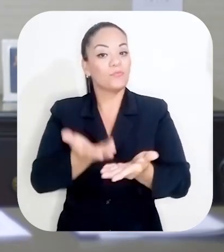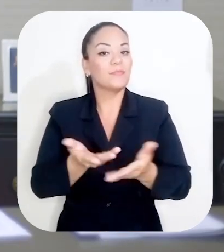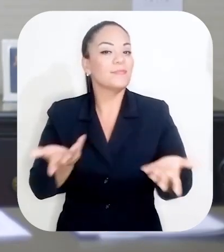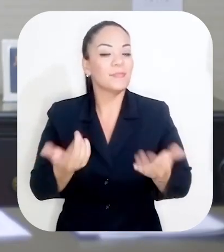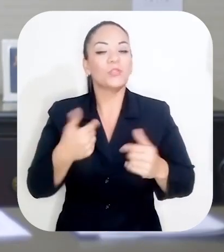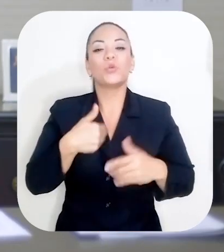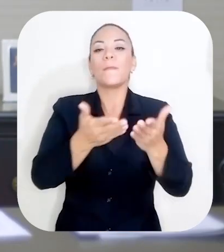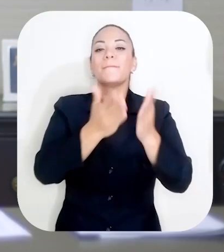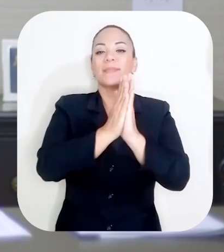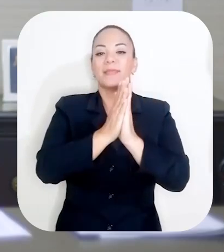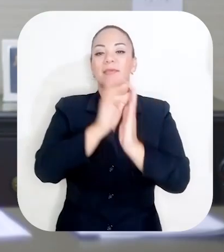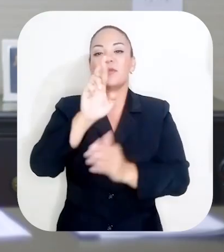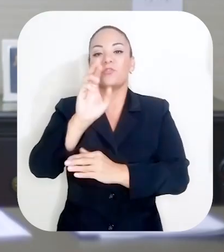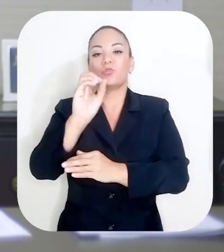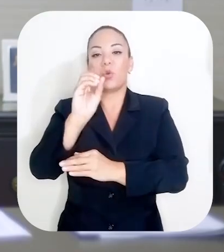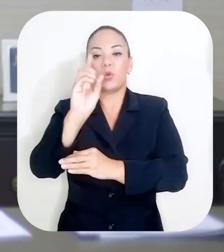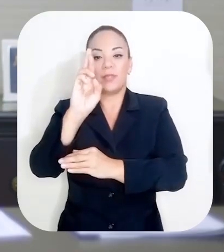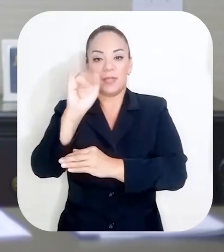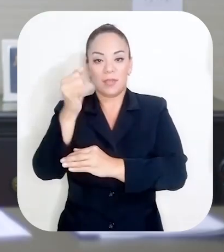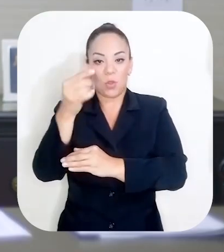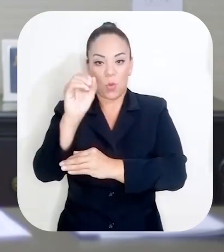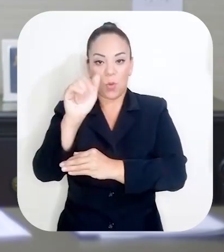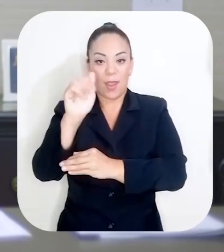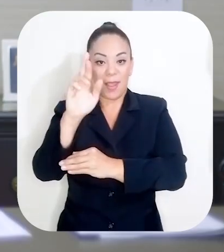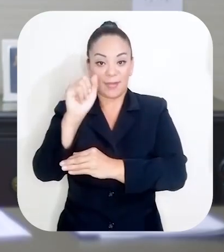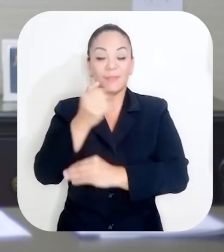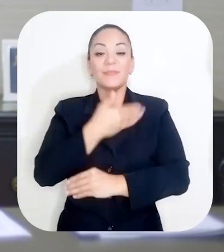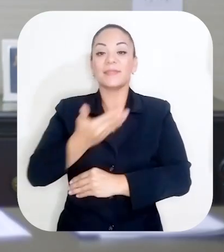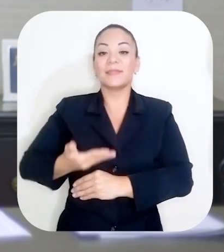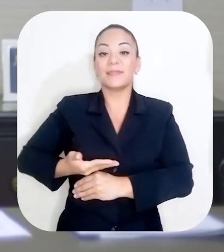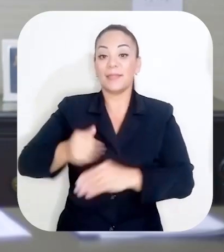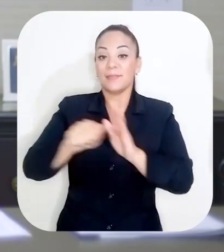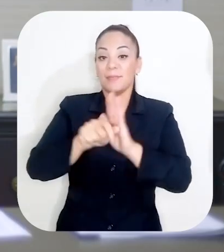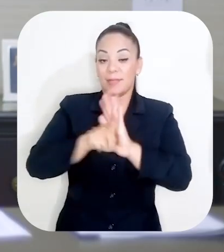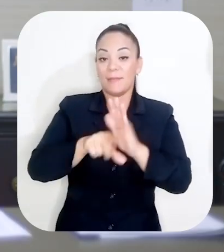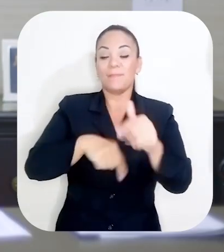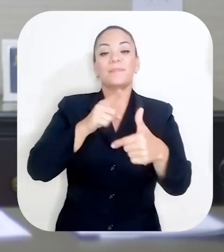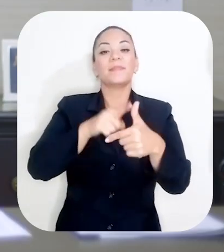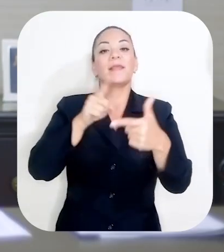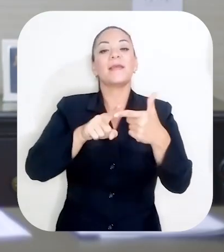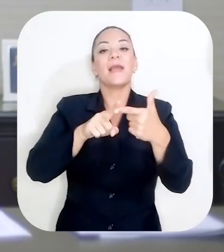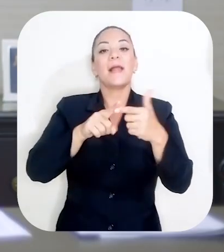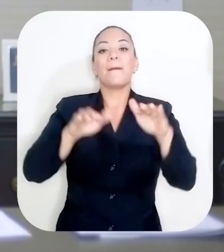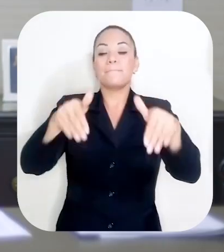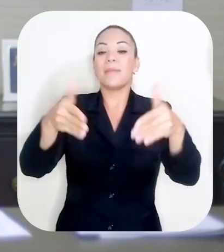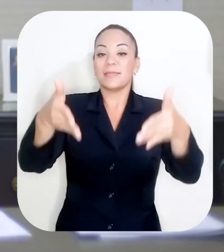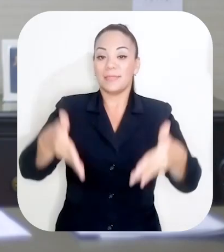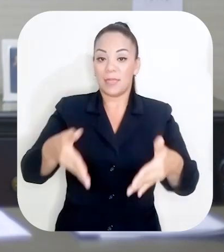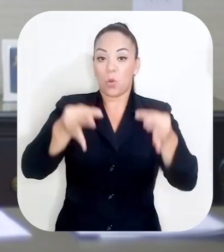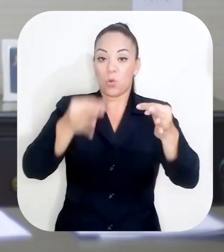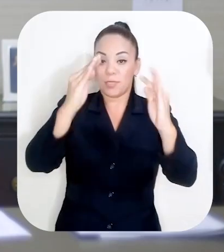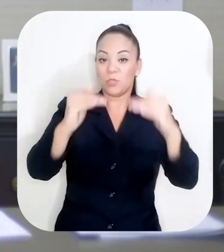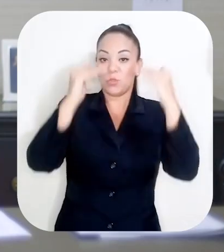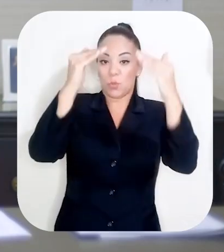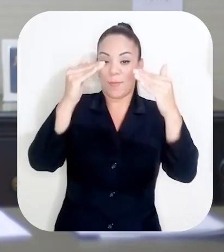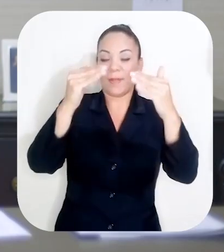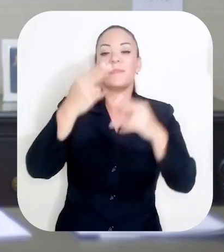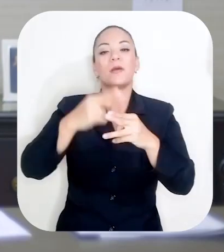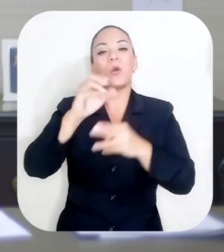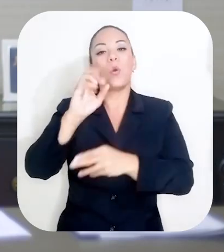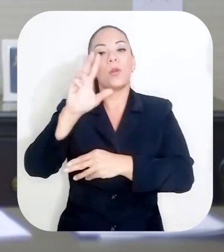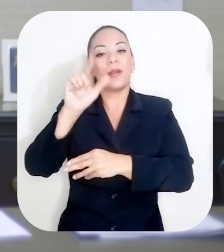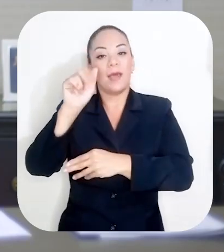le pedí a Don Rodrigo Arias presidente de la asamblea y al magistrado presidente de la Corte Suprema de Justicia